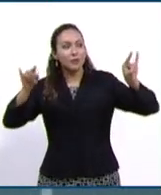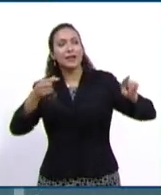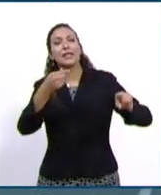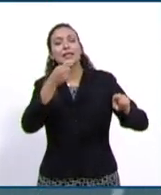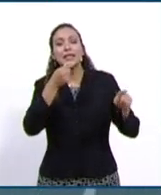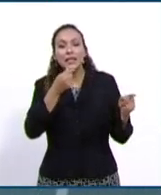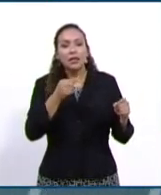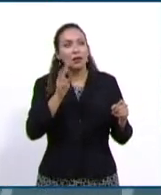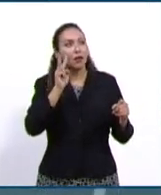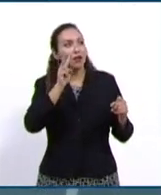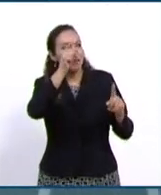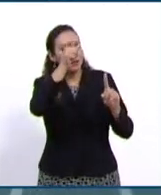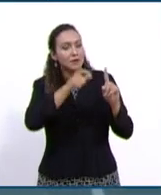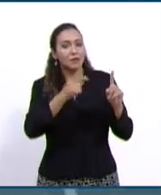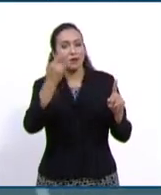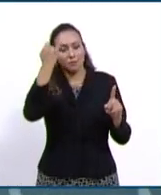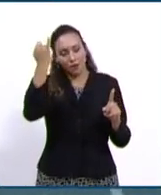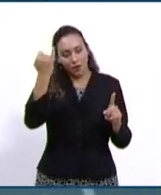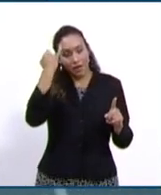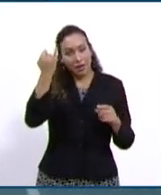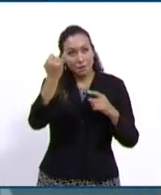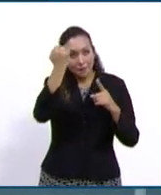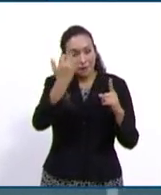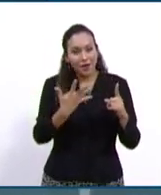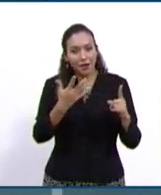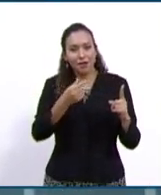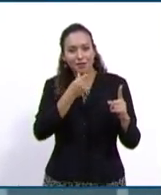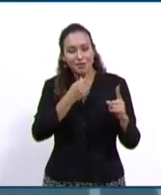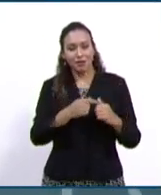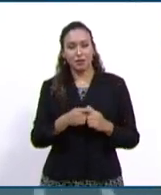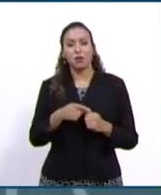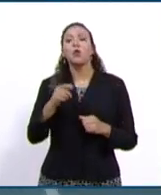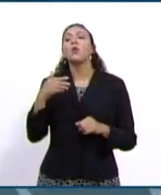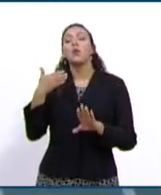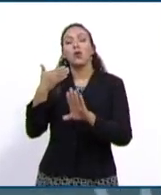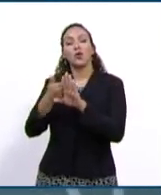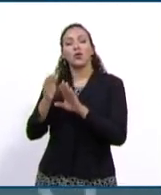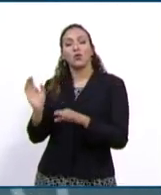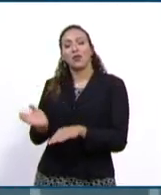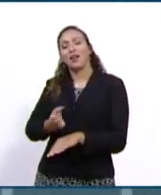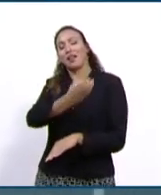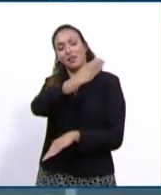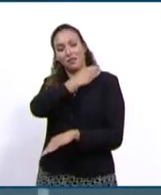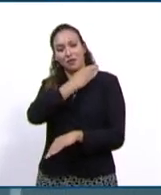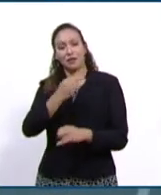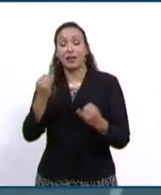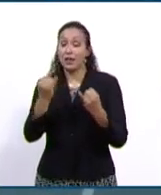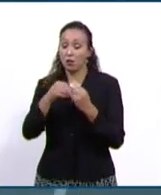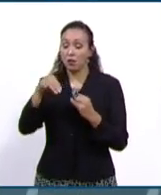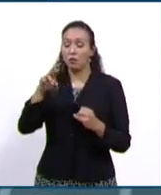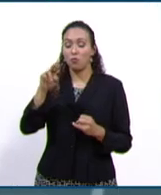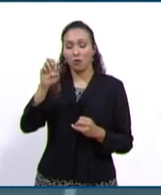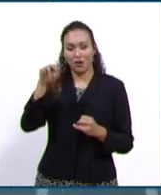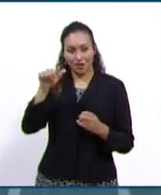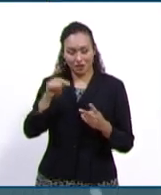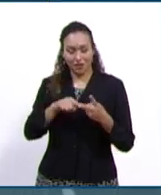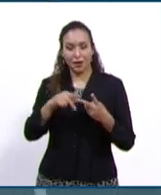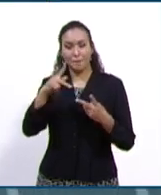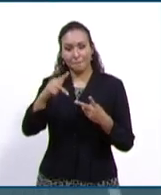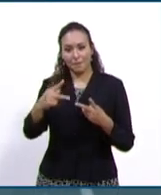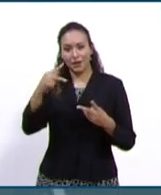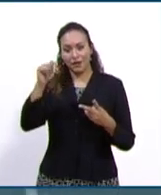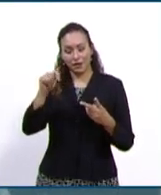adolescentes por parte de Claudia Sheinbaum, así como la omisión al deber de cuidado de Morena, PT y